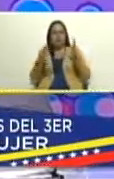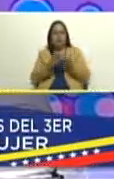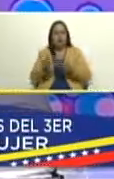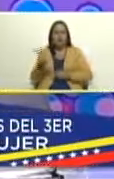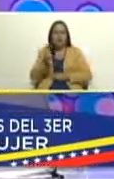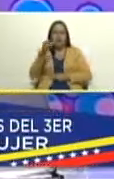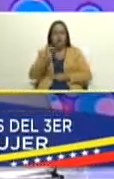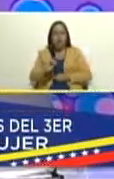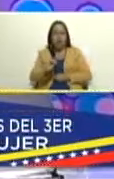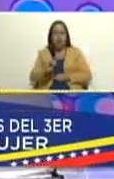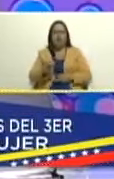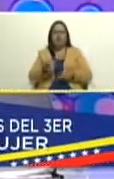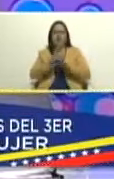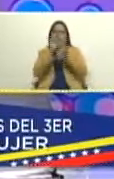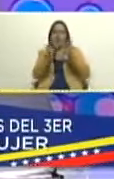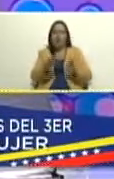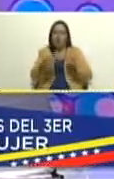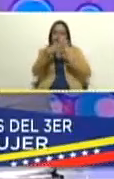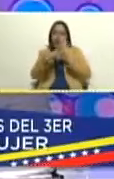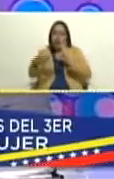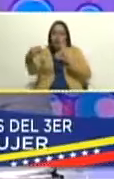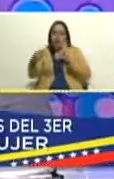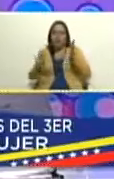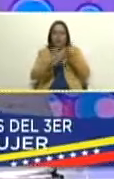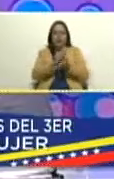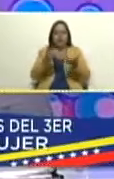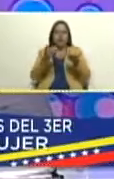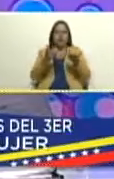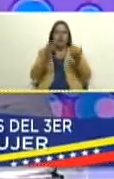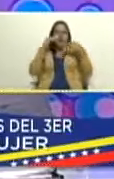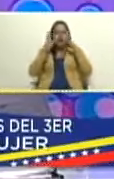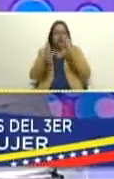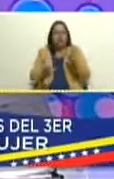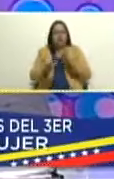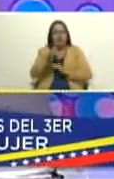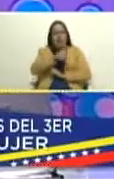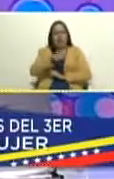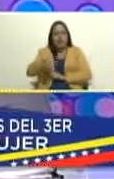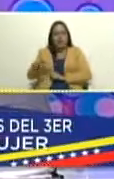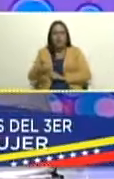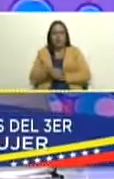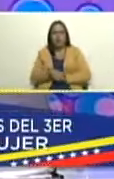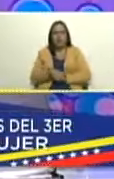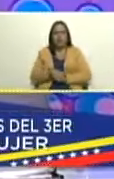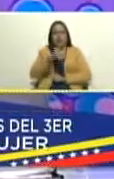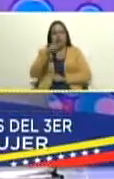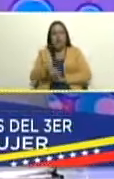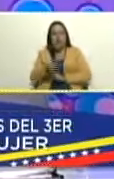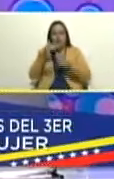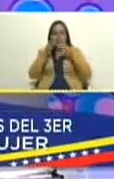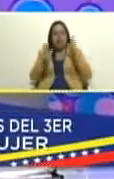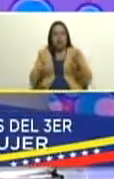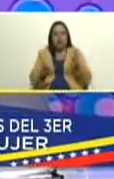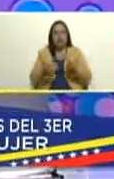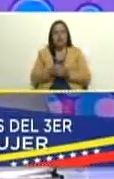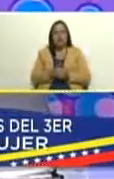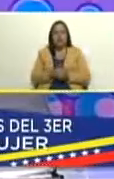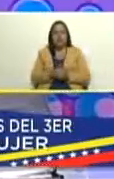fue un modelo para el tratamiento de la cuarentena, el tratamiento del COVID, el tratamiento de la